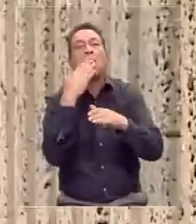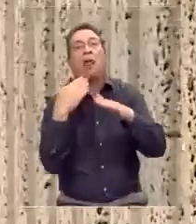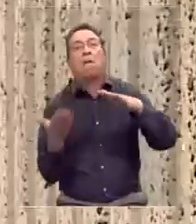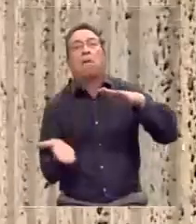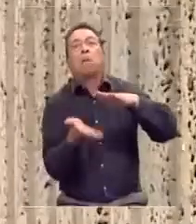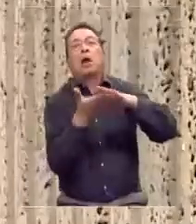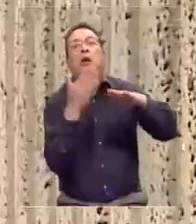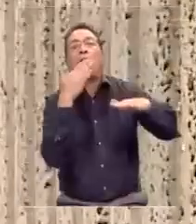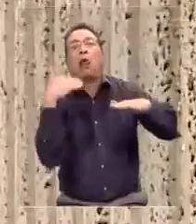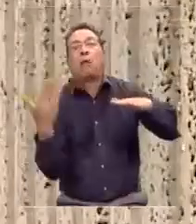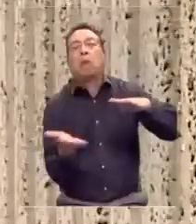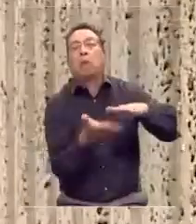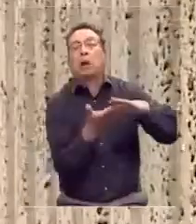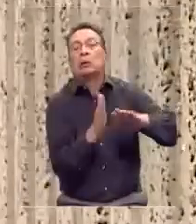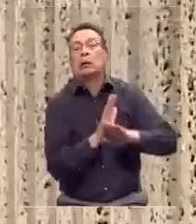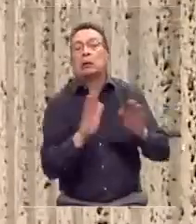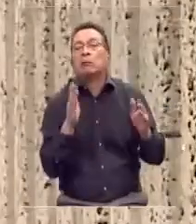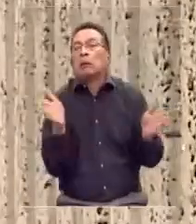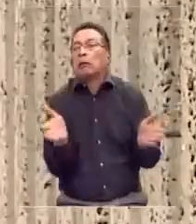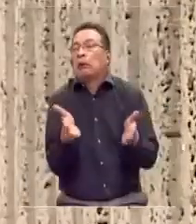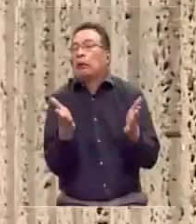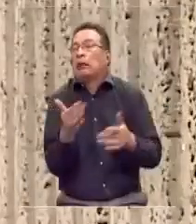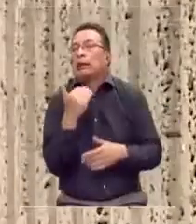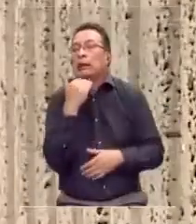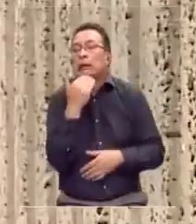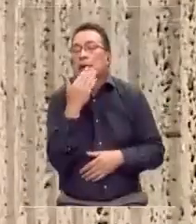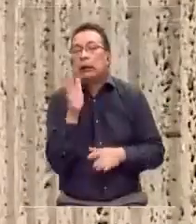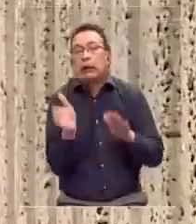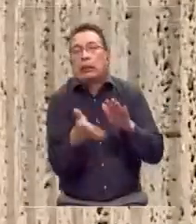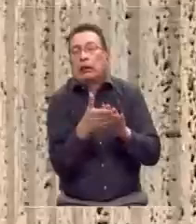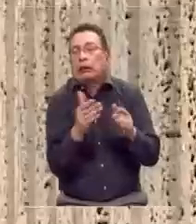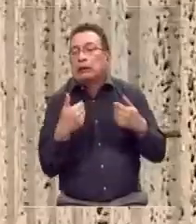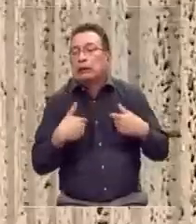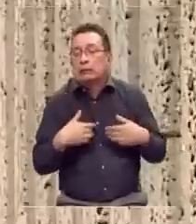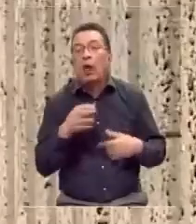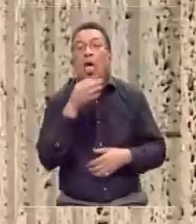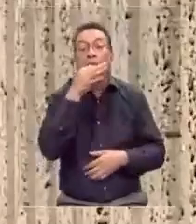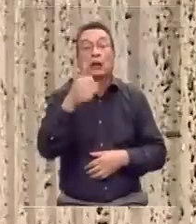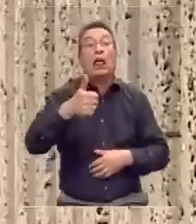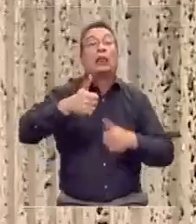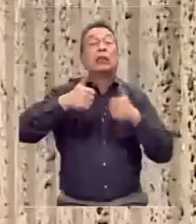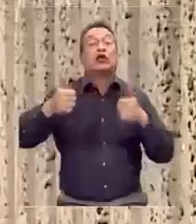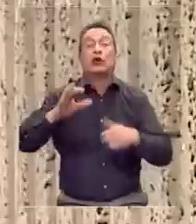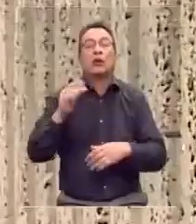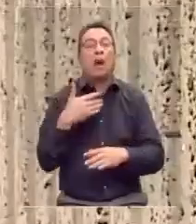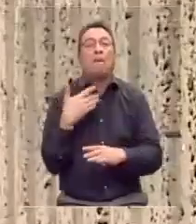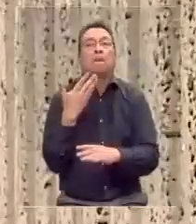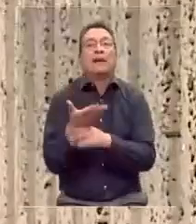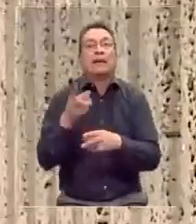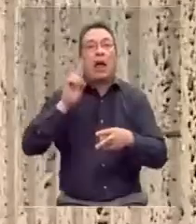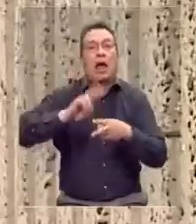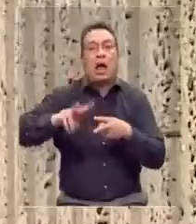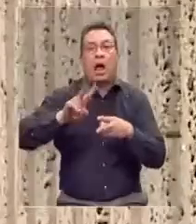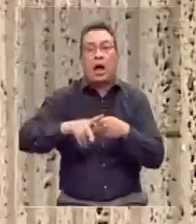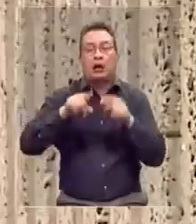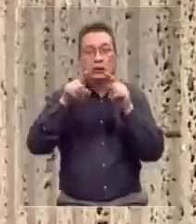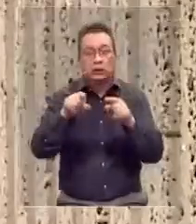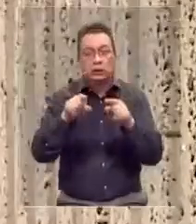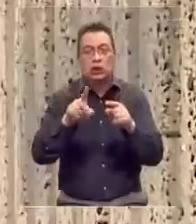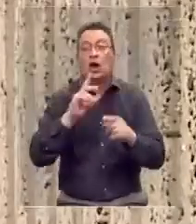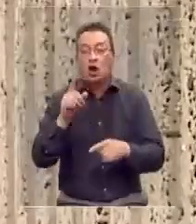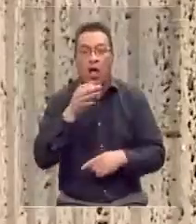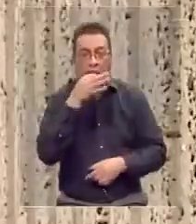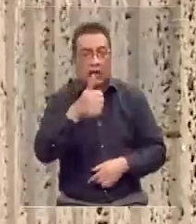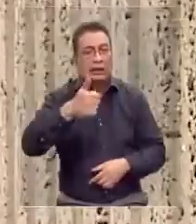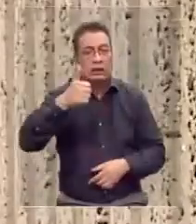reparó de forma muy criolla, muy artesanal, y se le dijo al director que estábamos pidiendo una reparación a la raíz, el cual